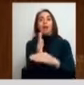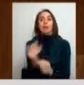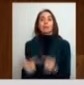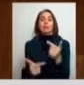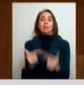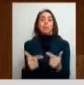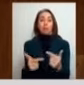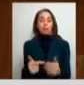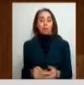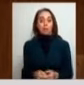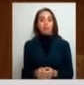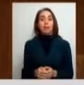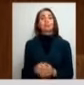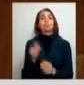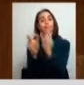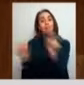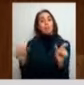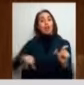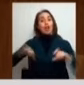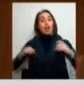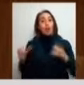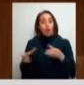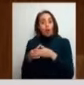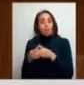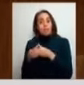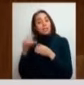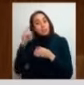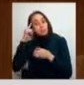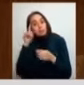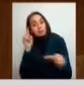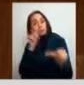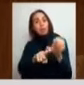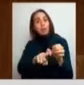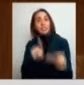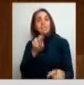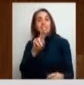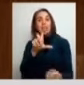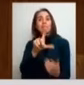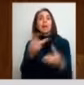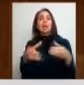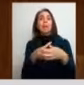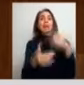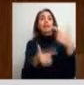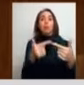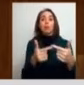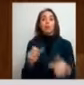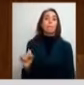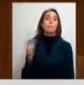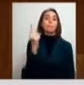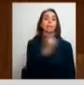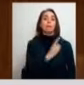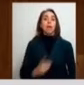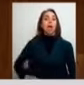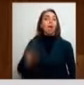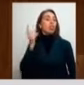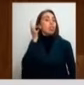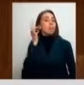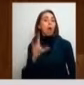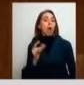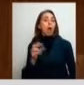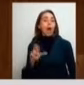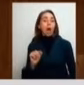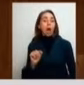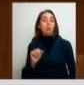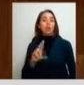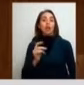estos jóvenes extravagantes se inscribieron un partido político y que con laura rodríguez tuvieron a su primera diputada la primera diputada humanista del